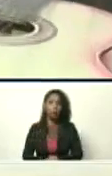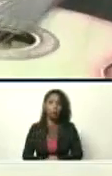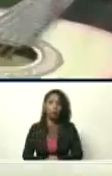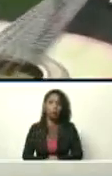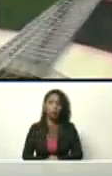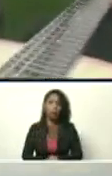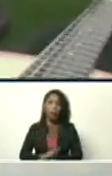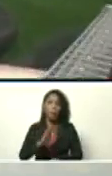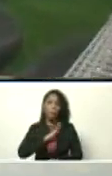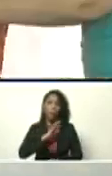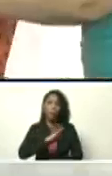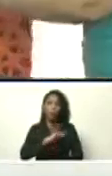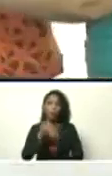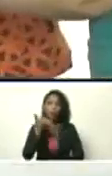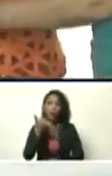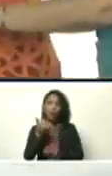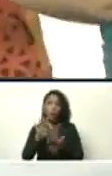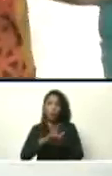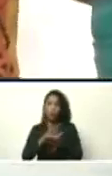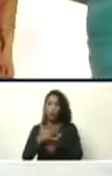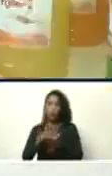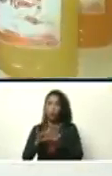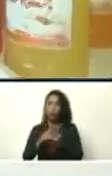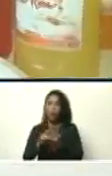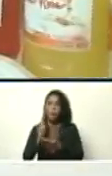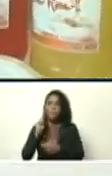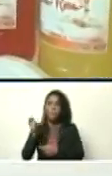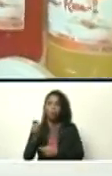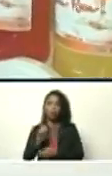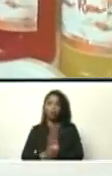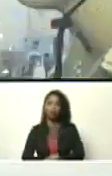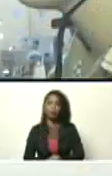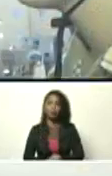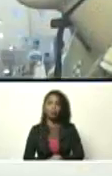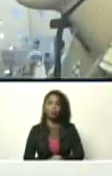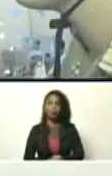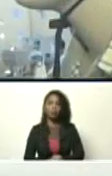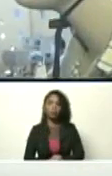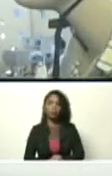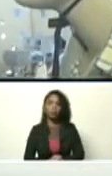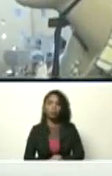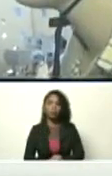con su teléfono. Aquí usted se mete y paga.